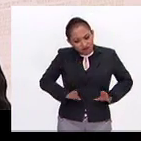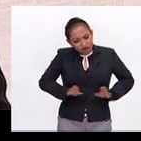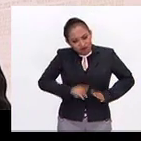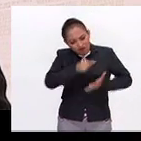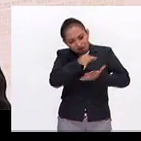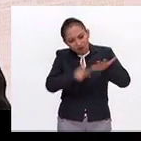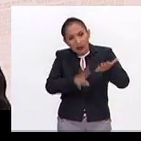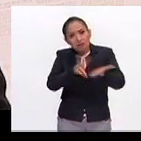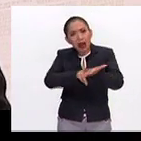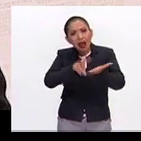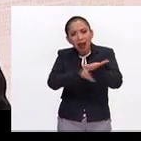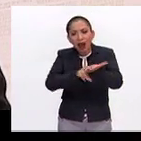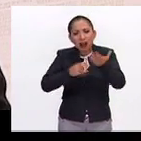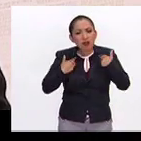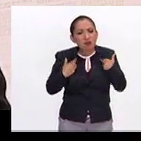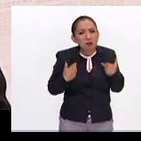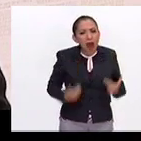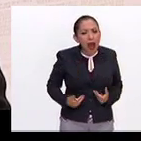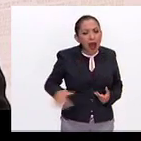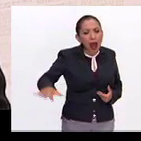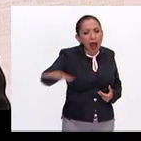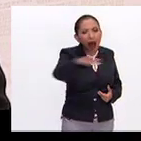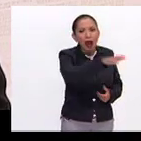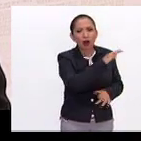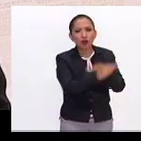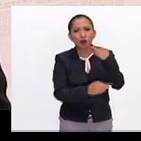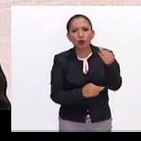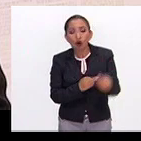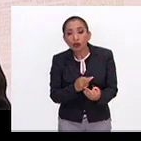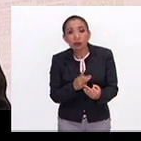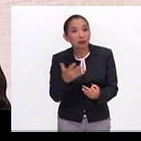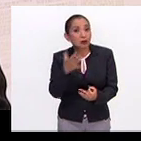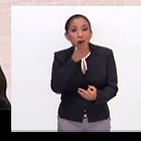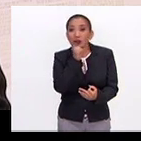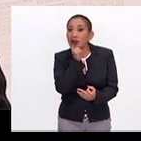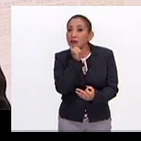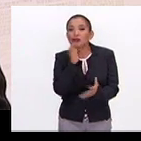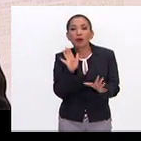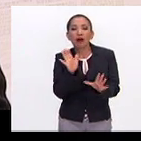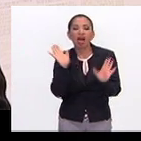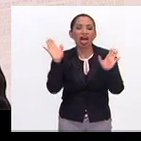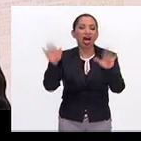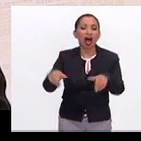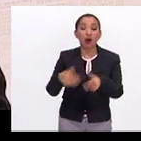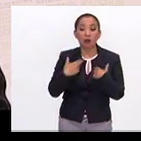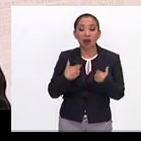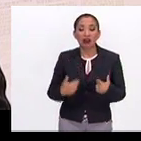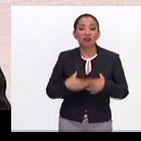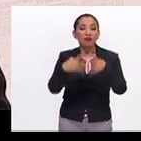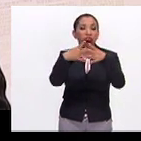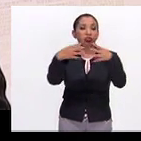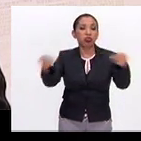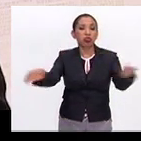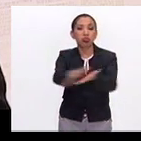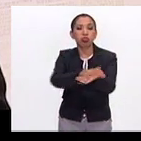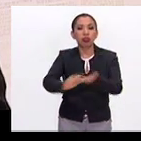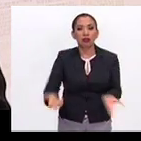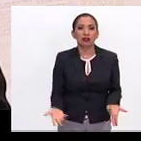muy valiosas de la sociedad humana. Entonces, no podemos permitirnos dejar que la humanidad se